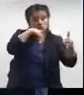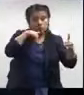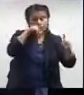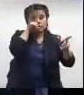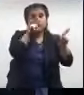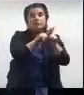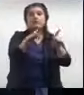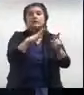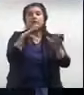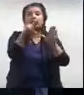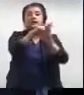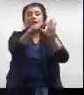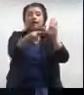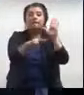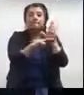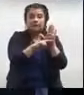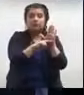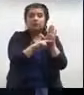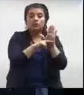los reglamentos y el